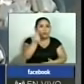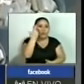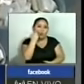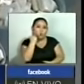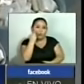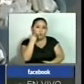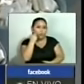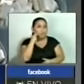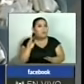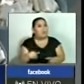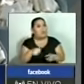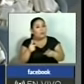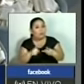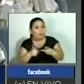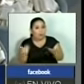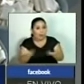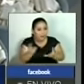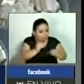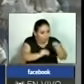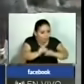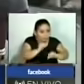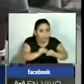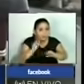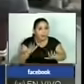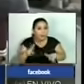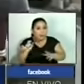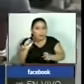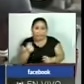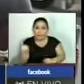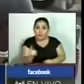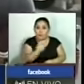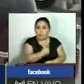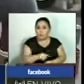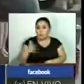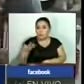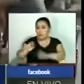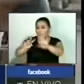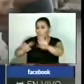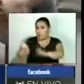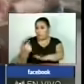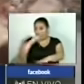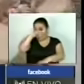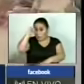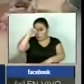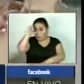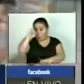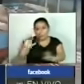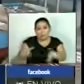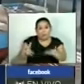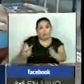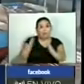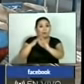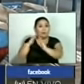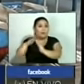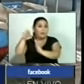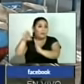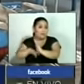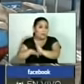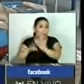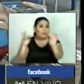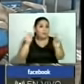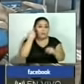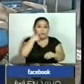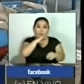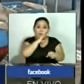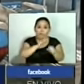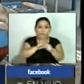artesanales, sino que los elaboraban mediante la empleabilidad de más de 7 personas, que debido a la cuarentena domiciliar por el